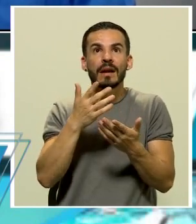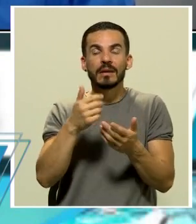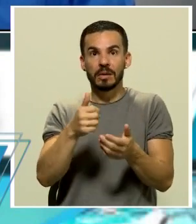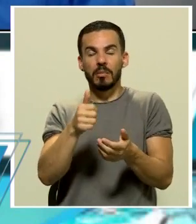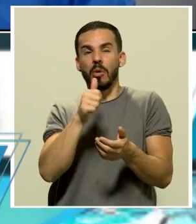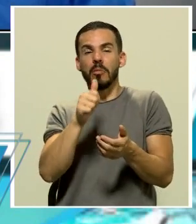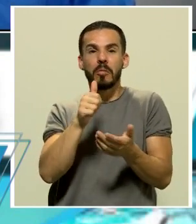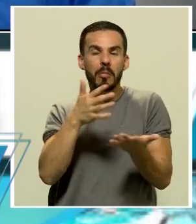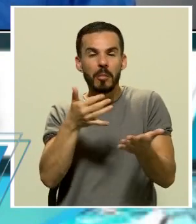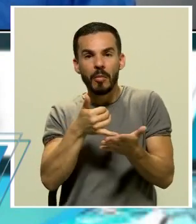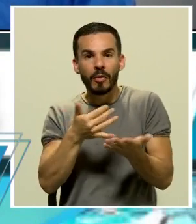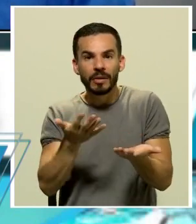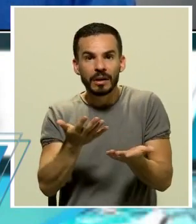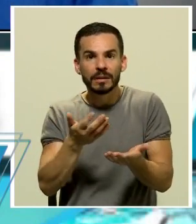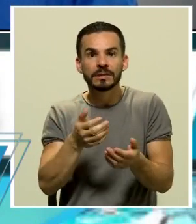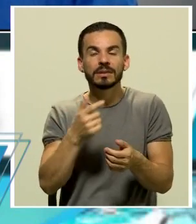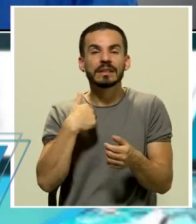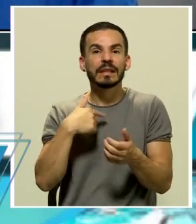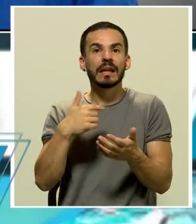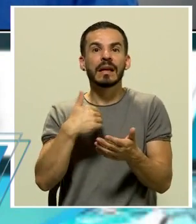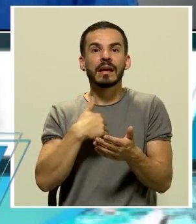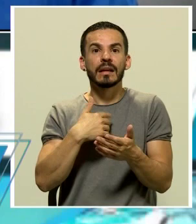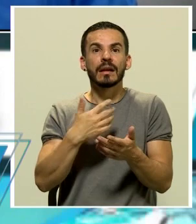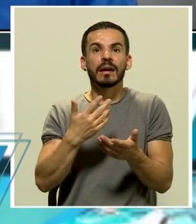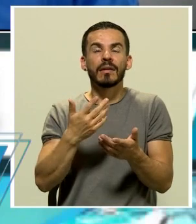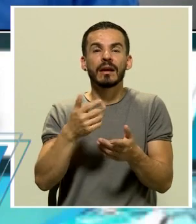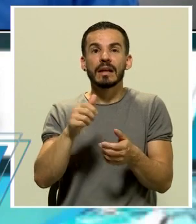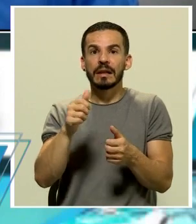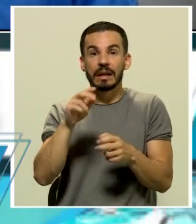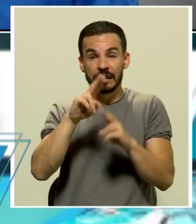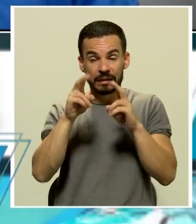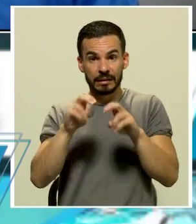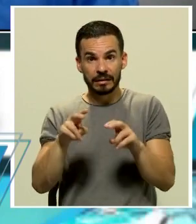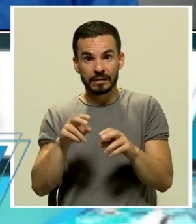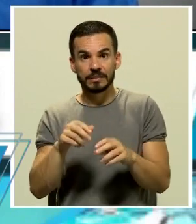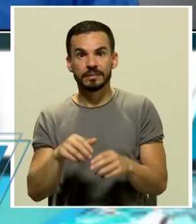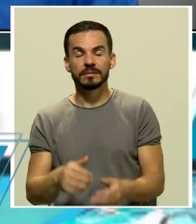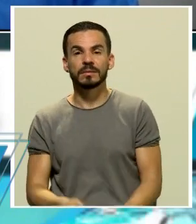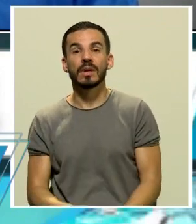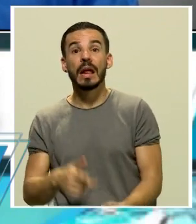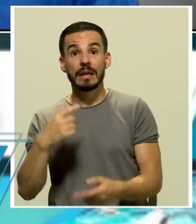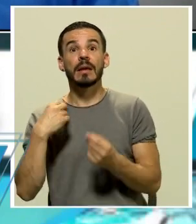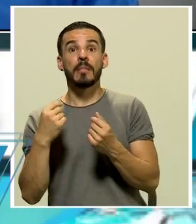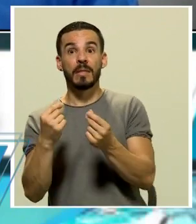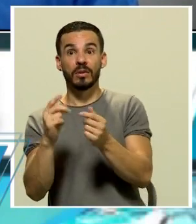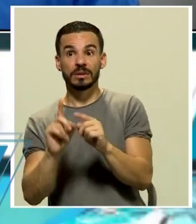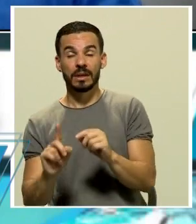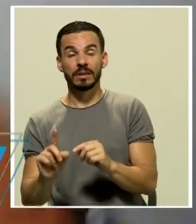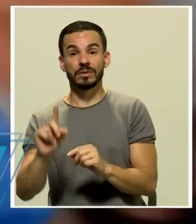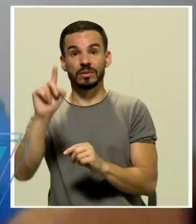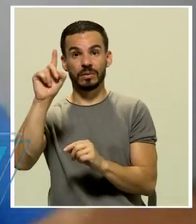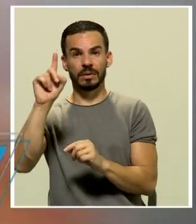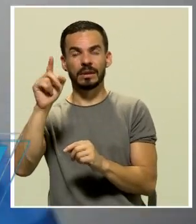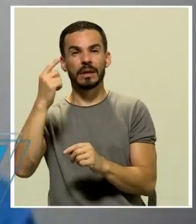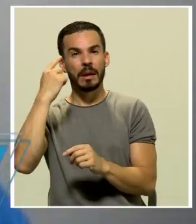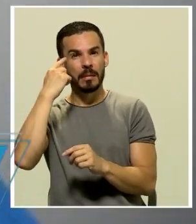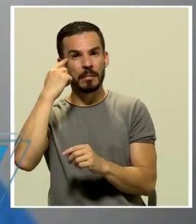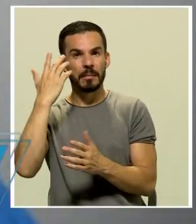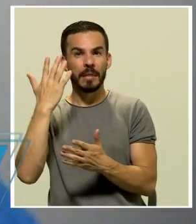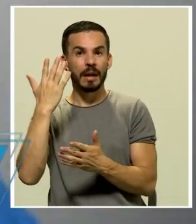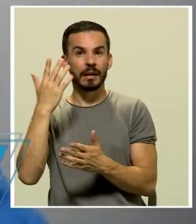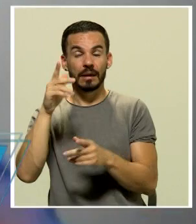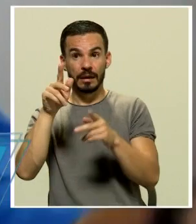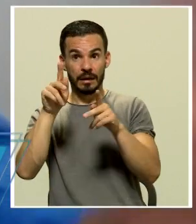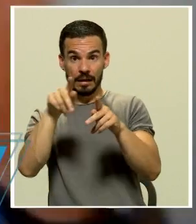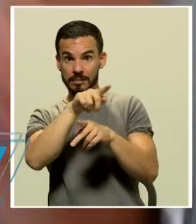de copas y tiene que ver con Internet. Es correcto, o sea, la velocidad de subida para que